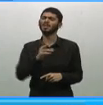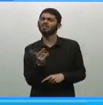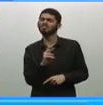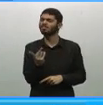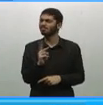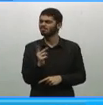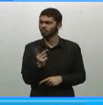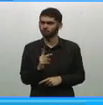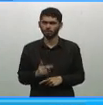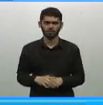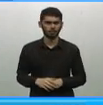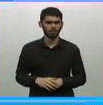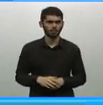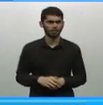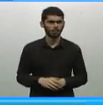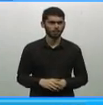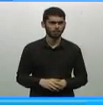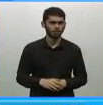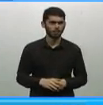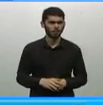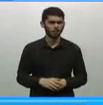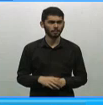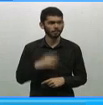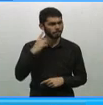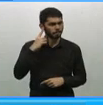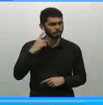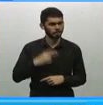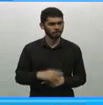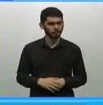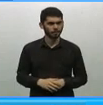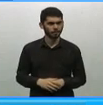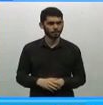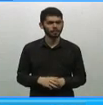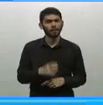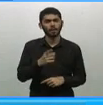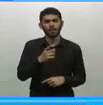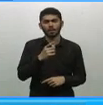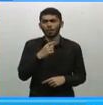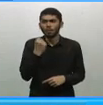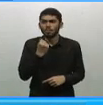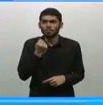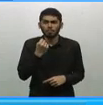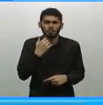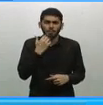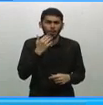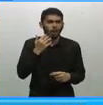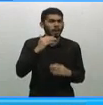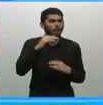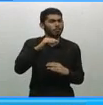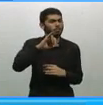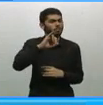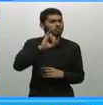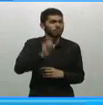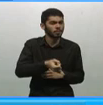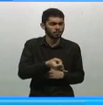digo que no nunca me gustó hablar de de de los Rivales en este caso sea River o sea quien sea me da más